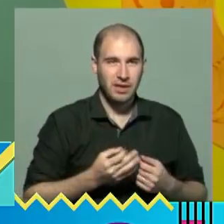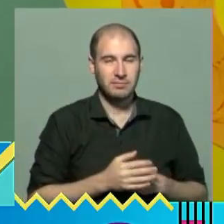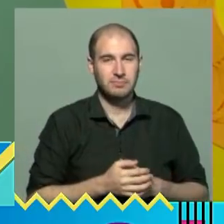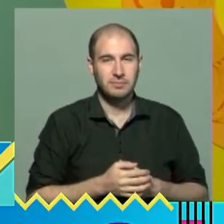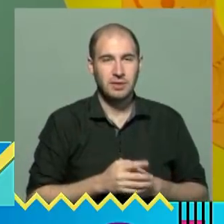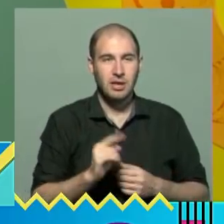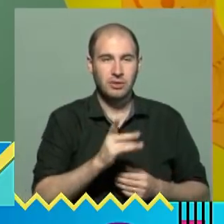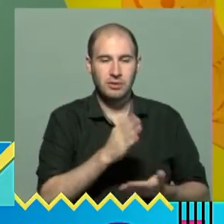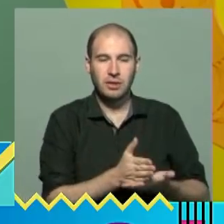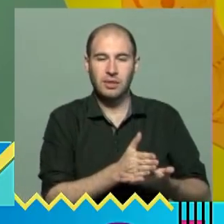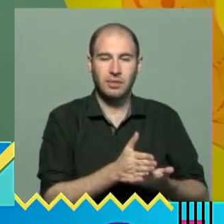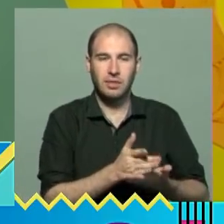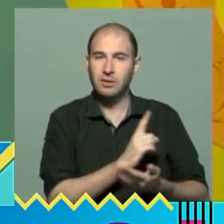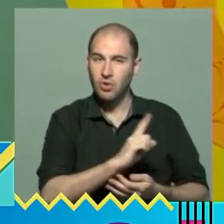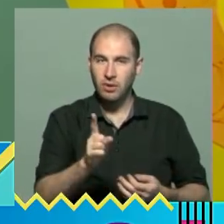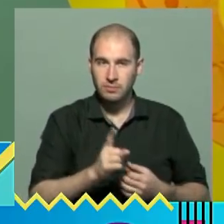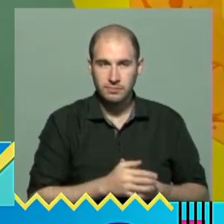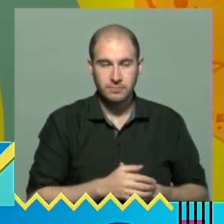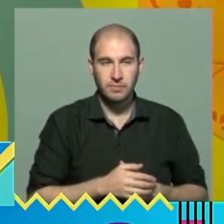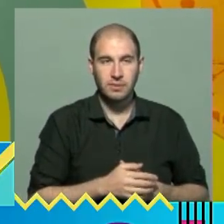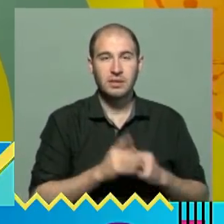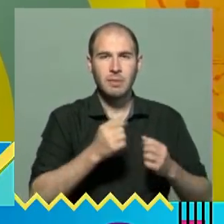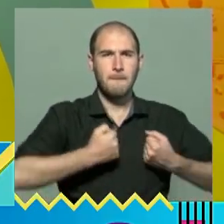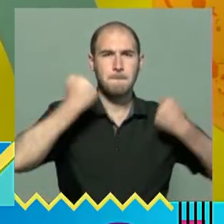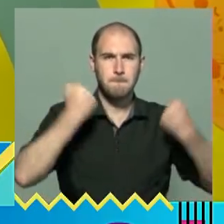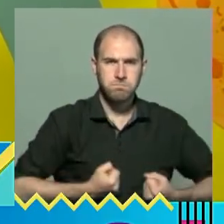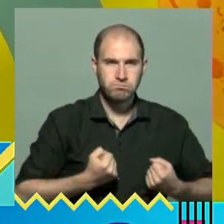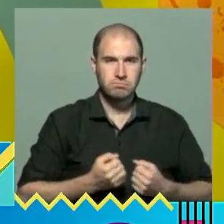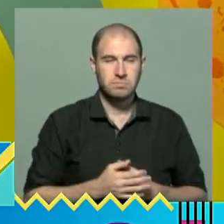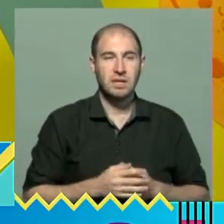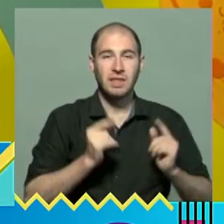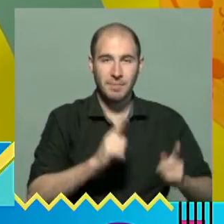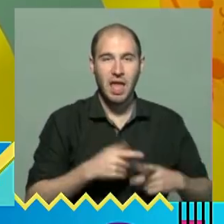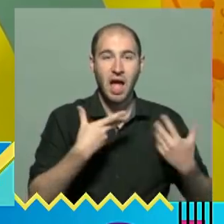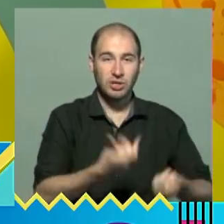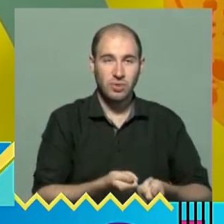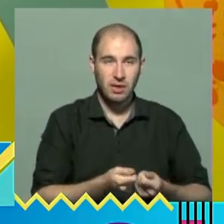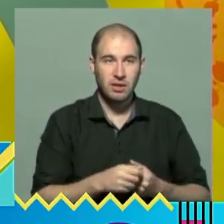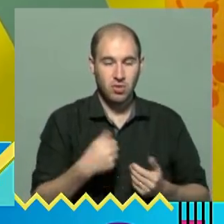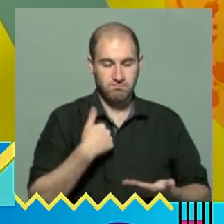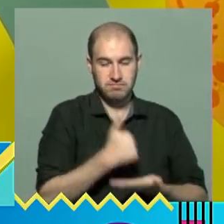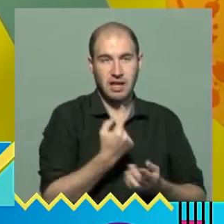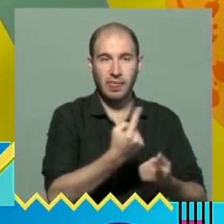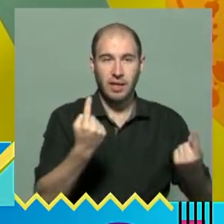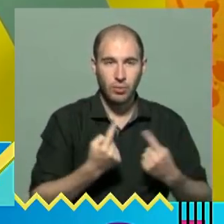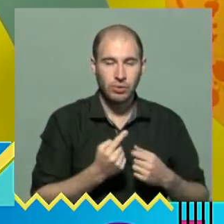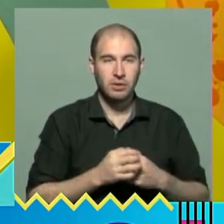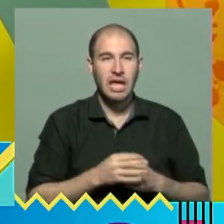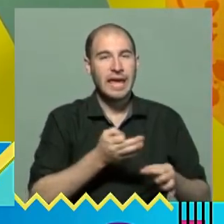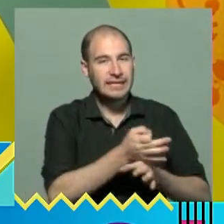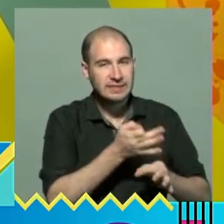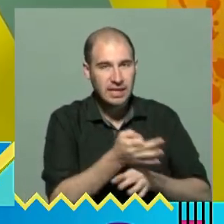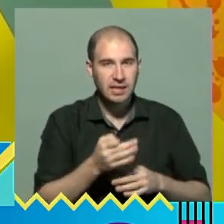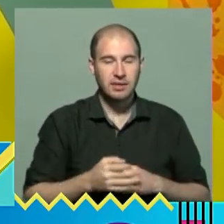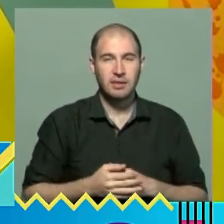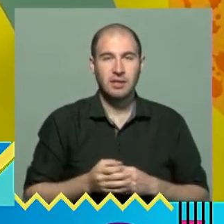quedarse imparciales y tomar postura y ayudar desde nuestro lugar, ya sea